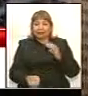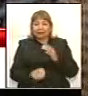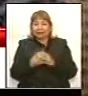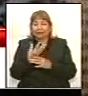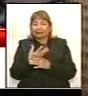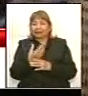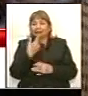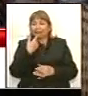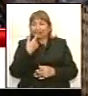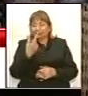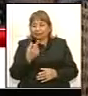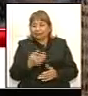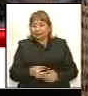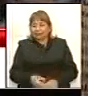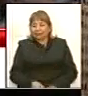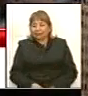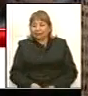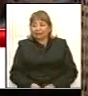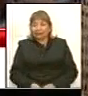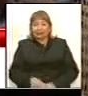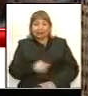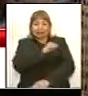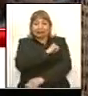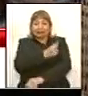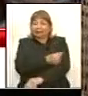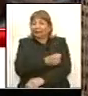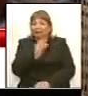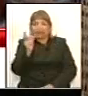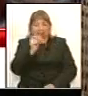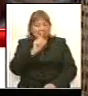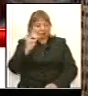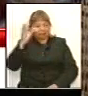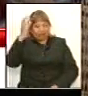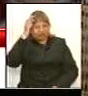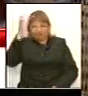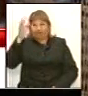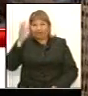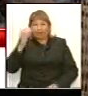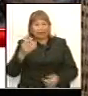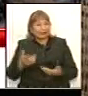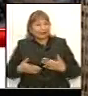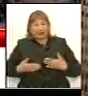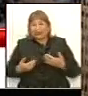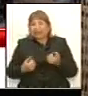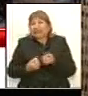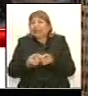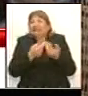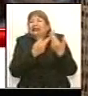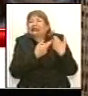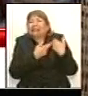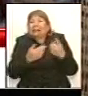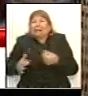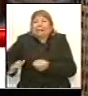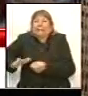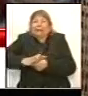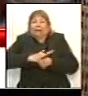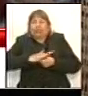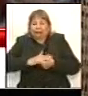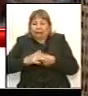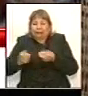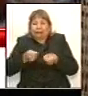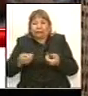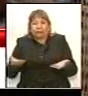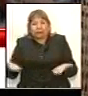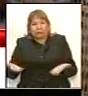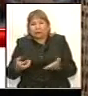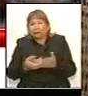que dicen lo siguiente, que la autoridad local no está en capacidad de asumir a plenitud el tema de gestión de